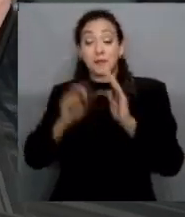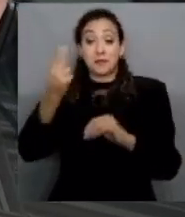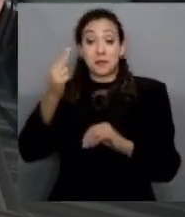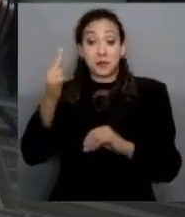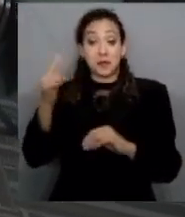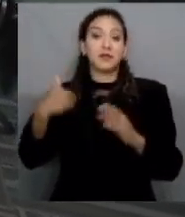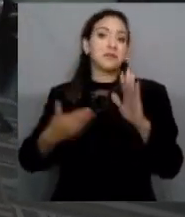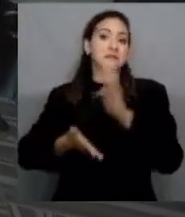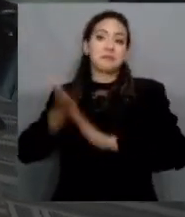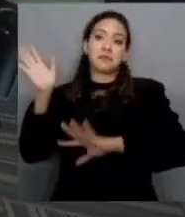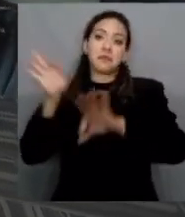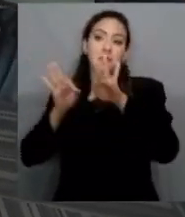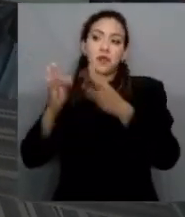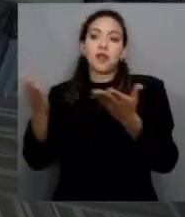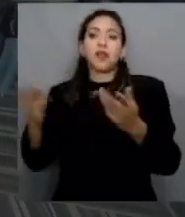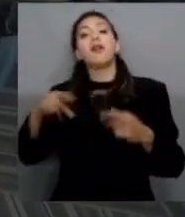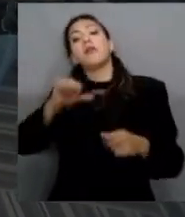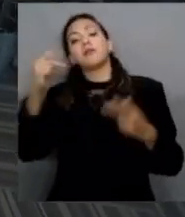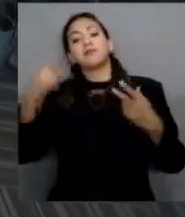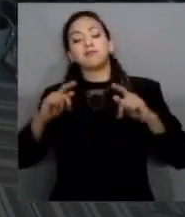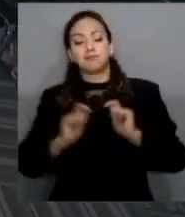en mi lugar.